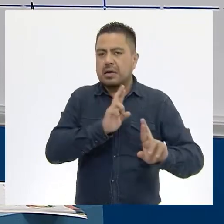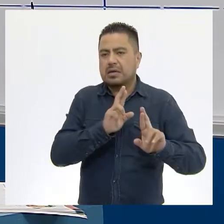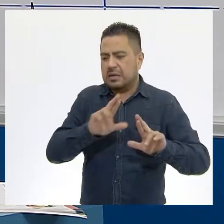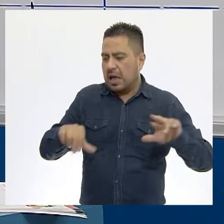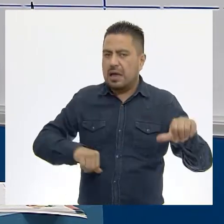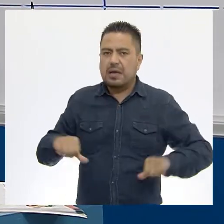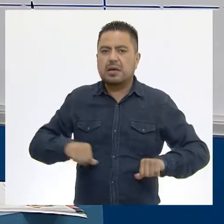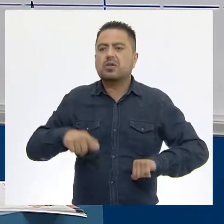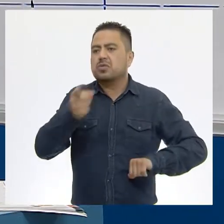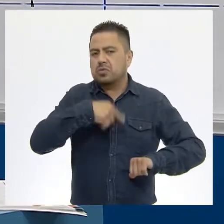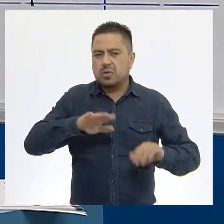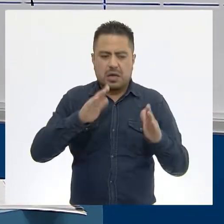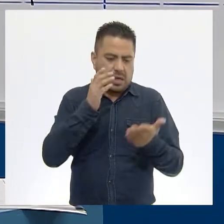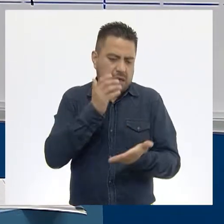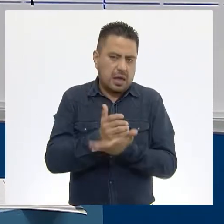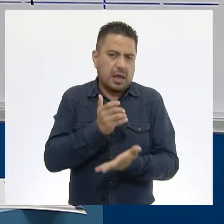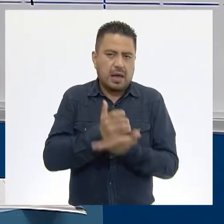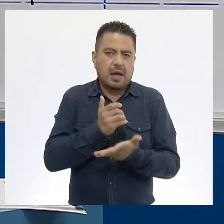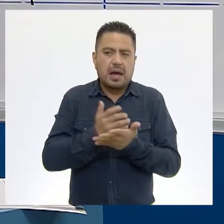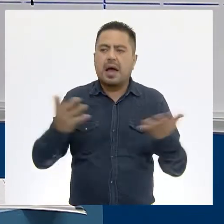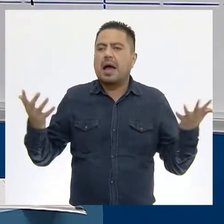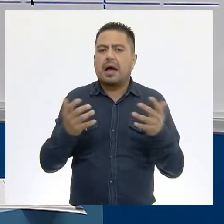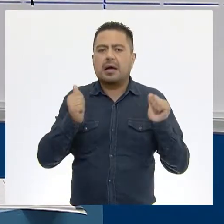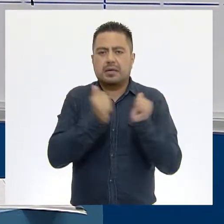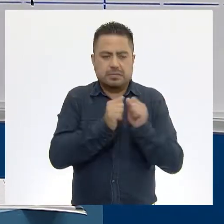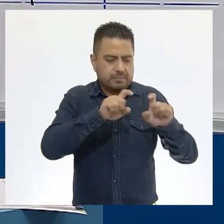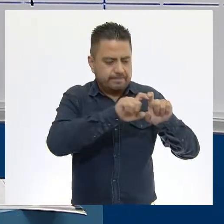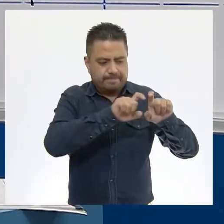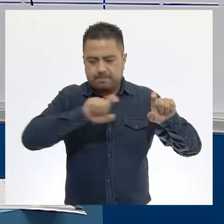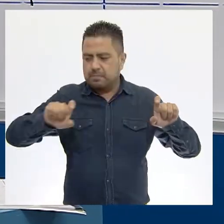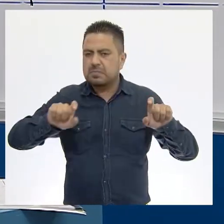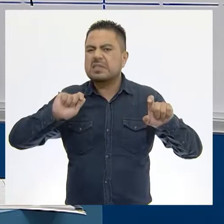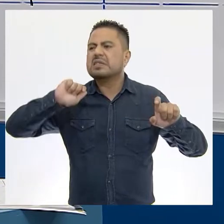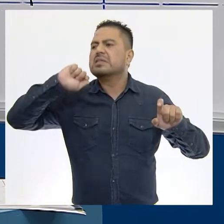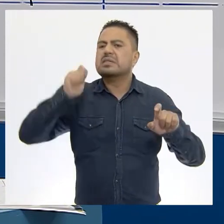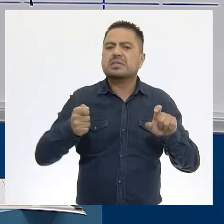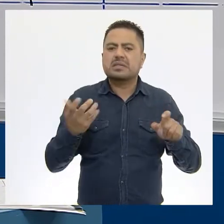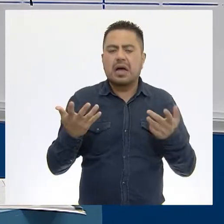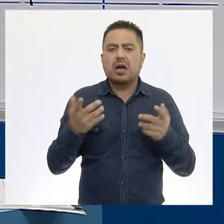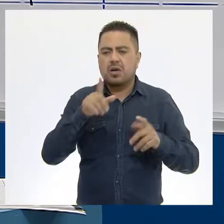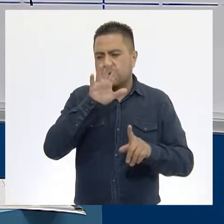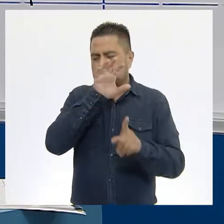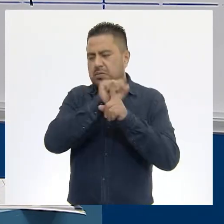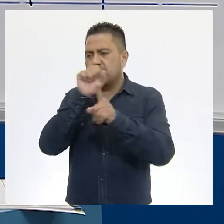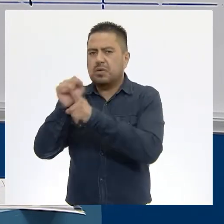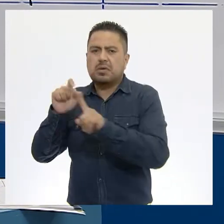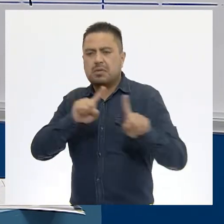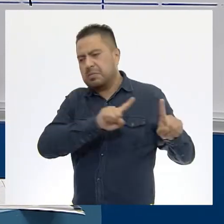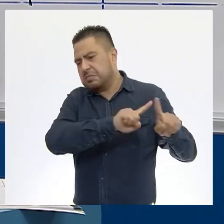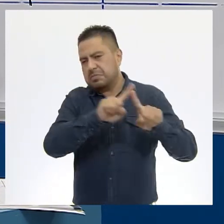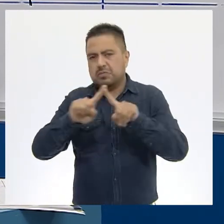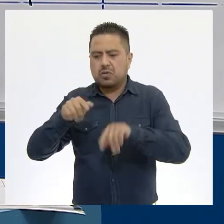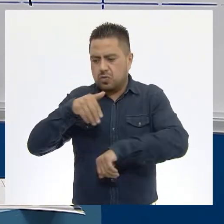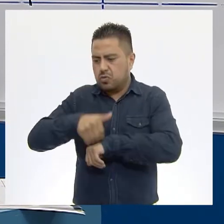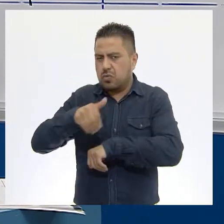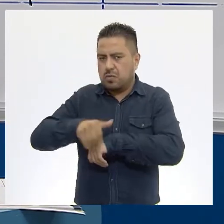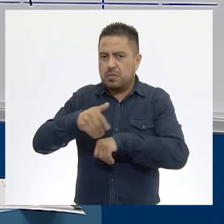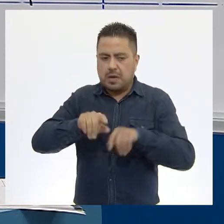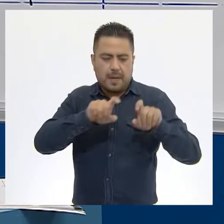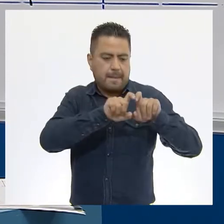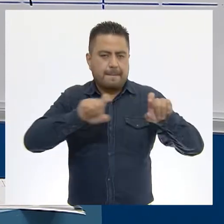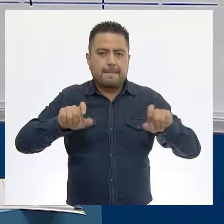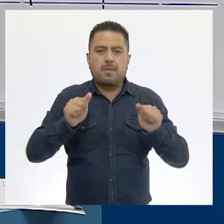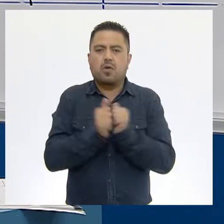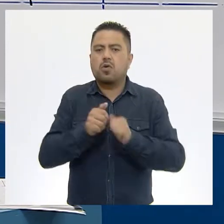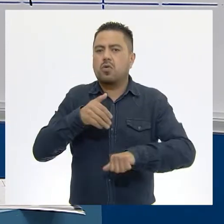desafío, que también en su libreta hagan una recta y que ubiquen diversos números decimales o